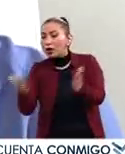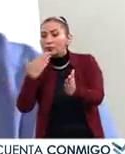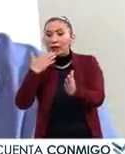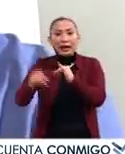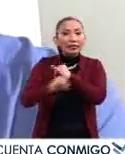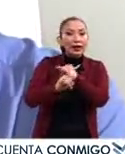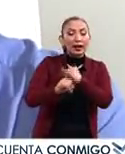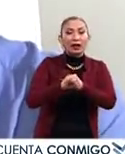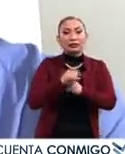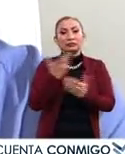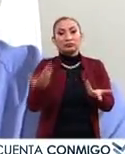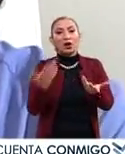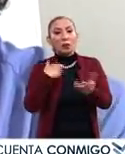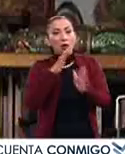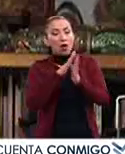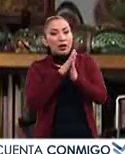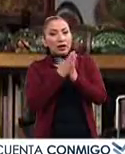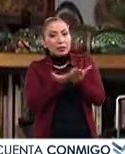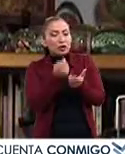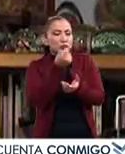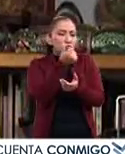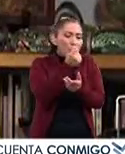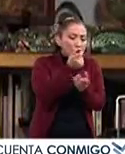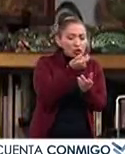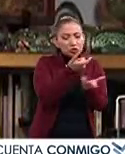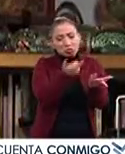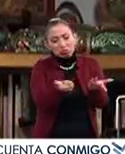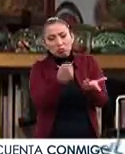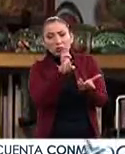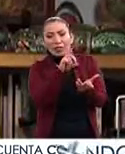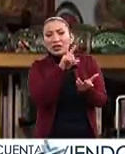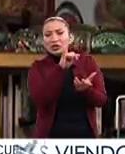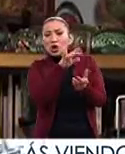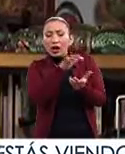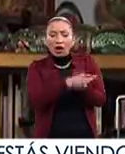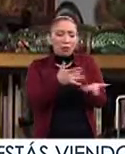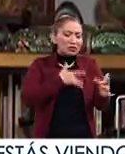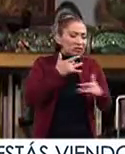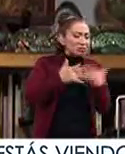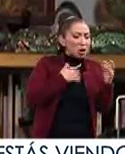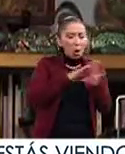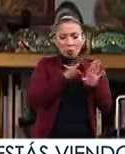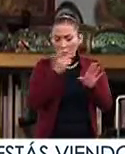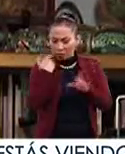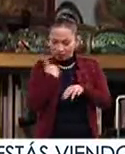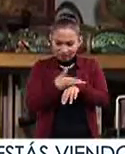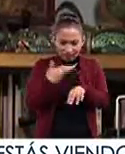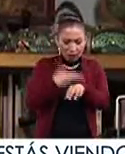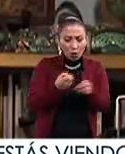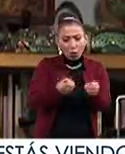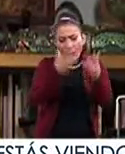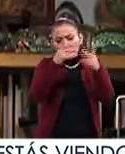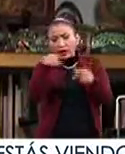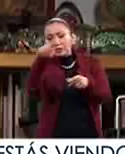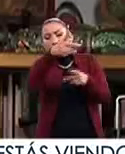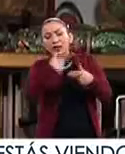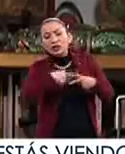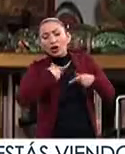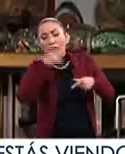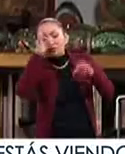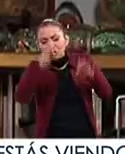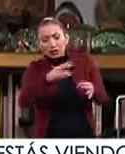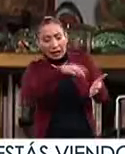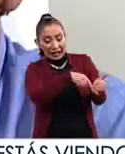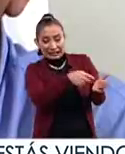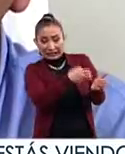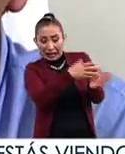cómo vas a decidir? Me pequeñas ediciones. Ok. Pues tienes que tener una guía de sentido común, que es cuántos lectores reales va a